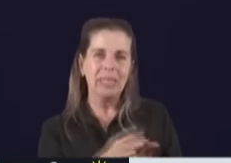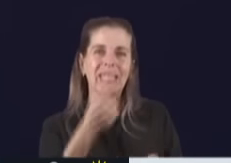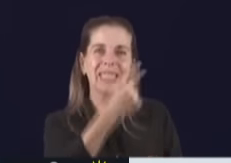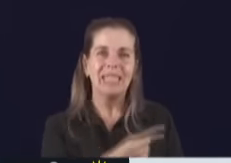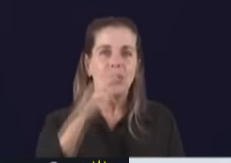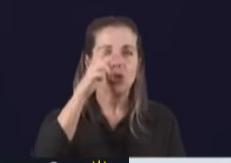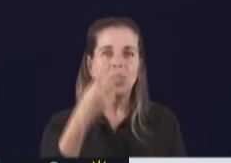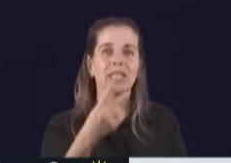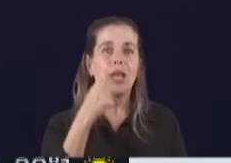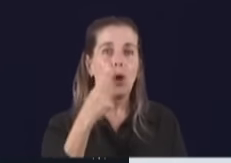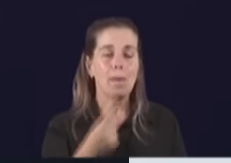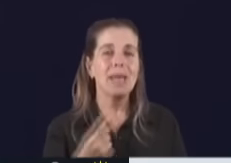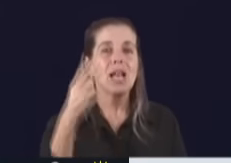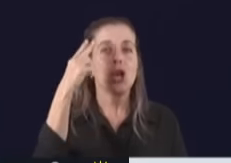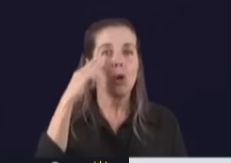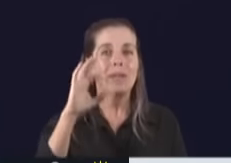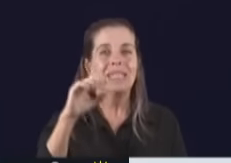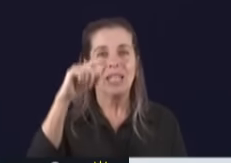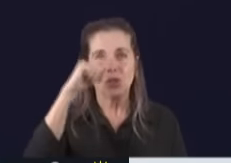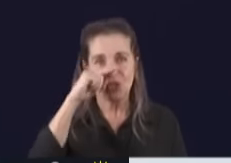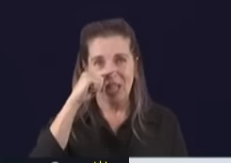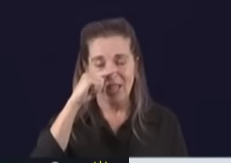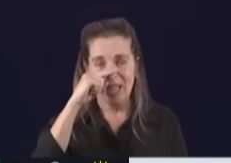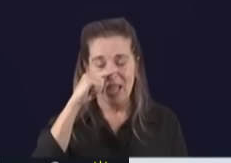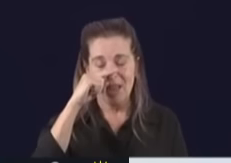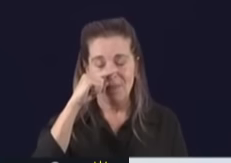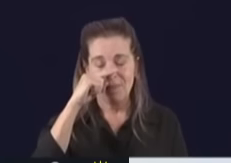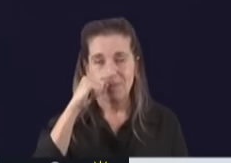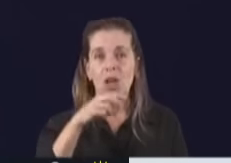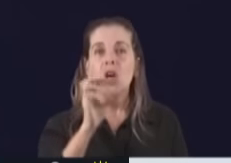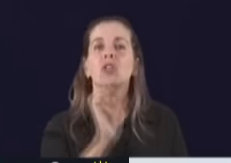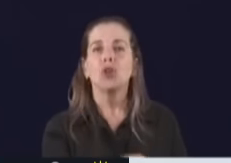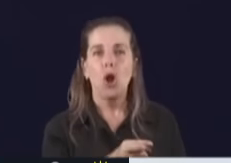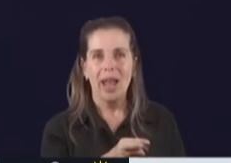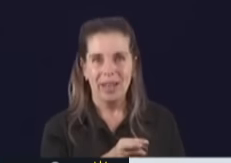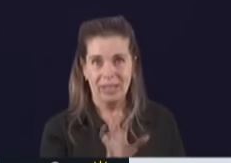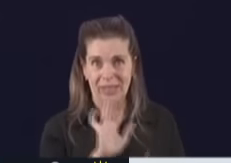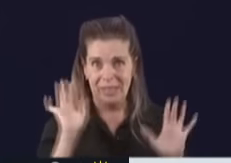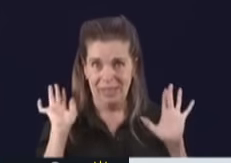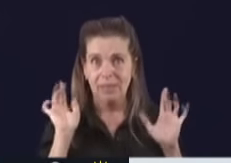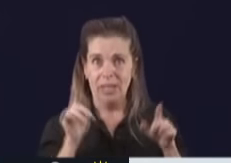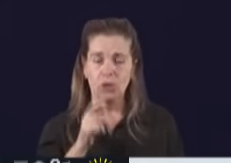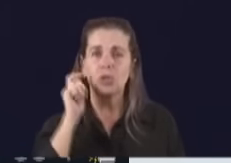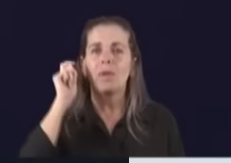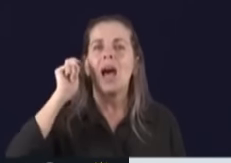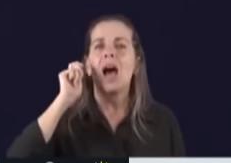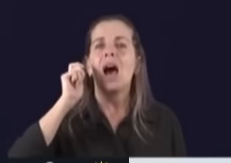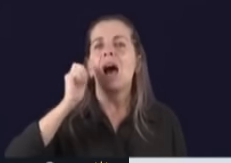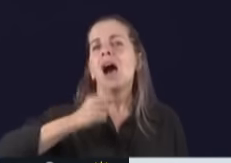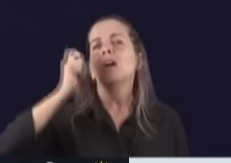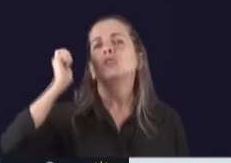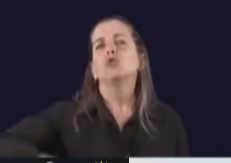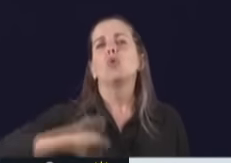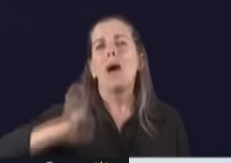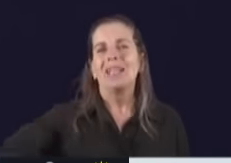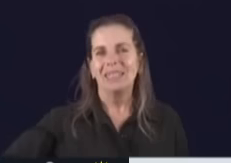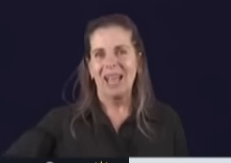182.277 dólares. Nada de lo que deba estar en manos del privado permanecerá en manos del